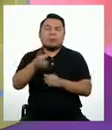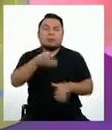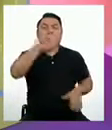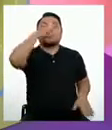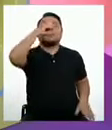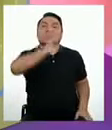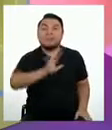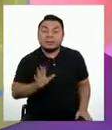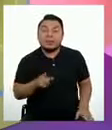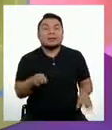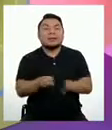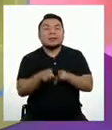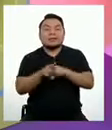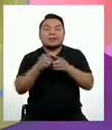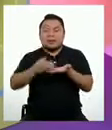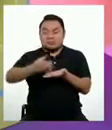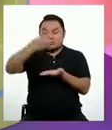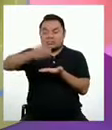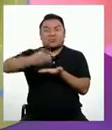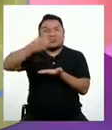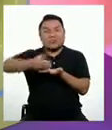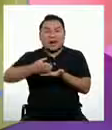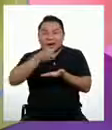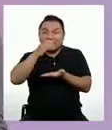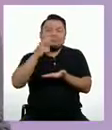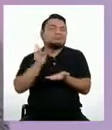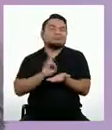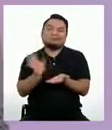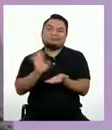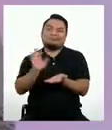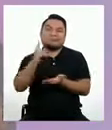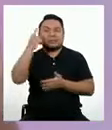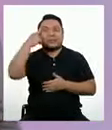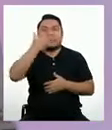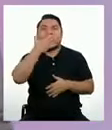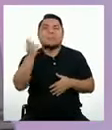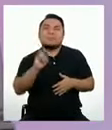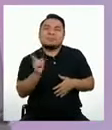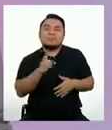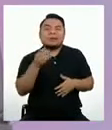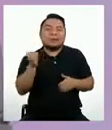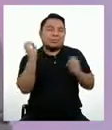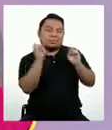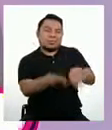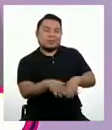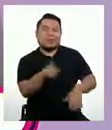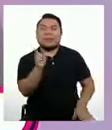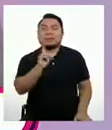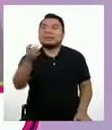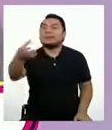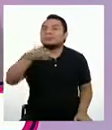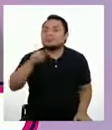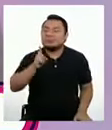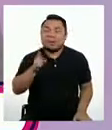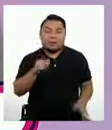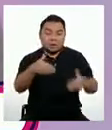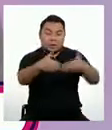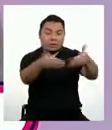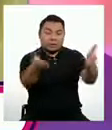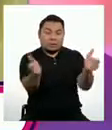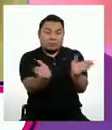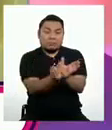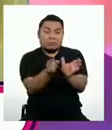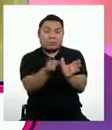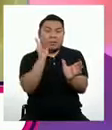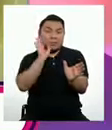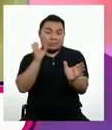de las botellas, también si las uso un montón, digo, no debo de tampoco dejarlas aquí y si tengo un tacho cerca, más bien para